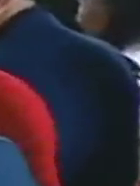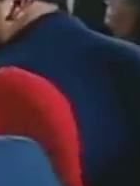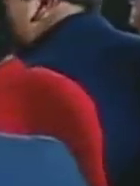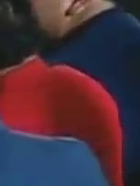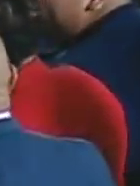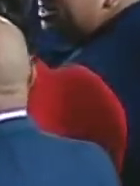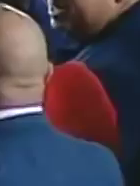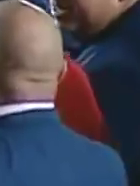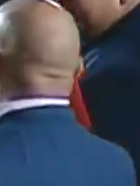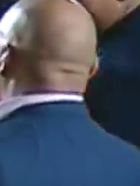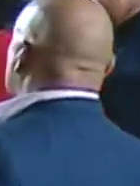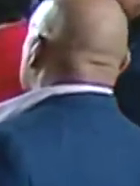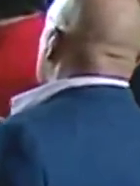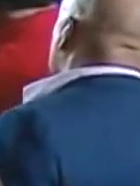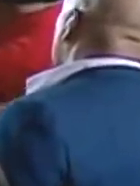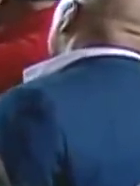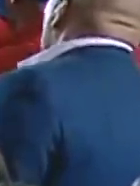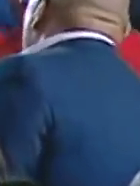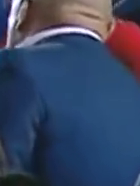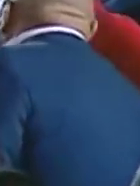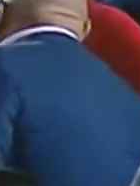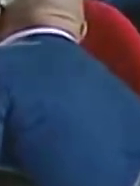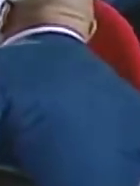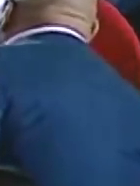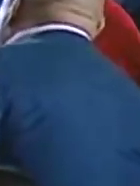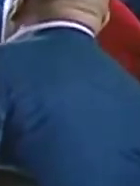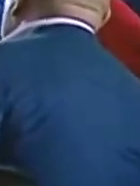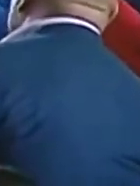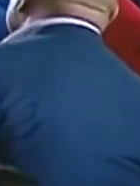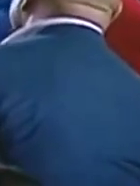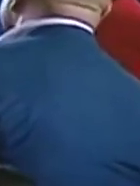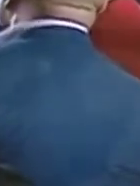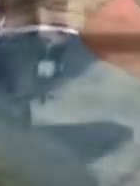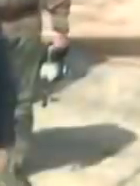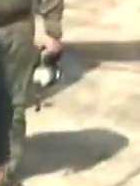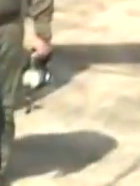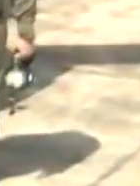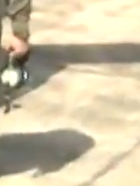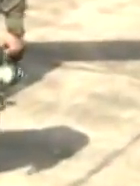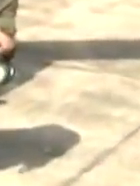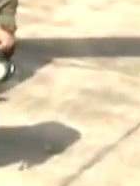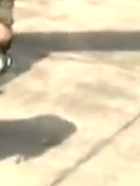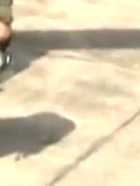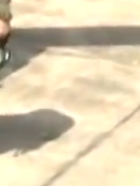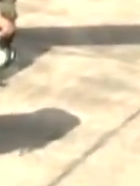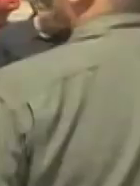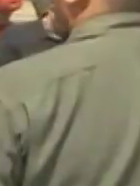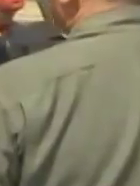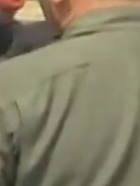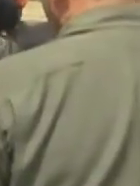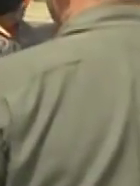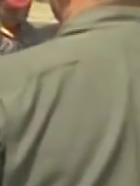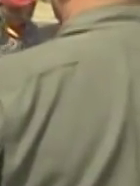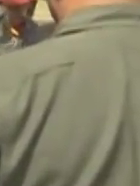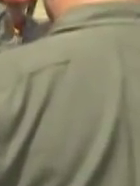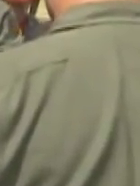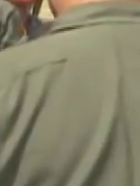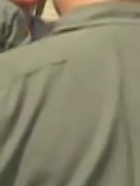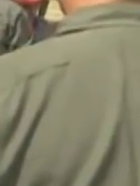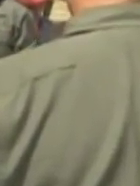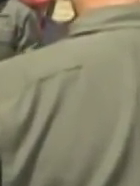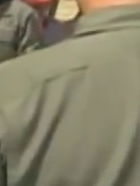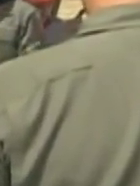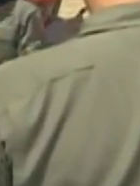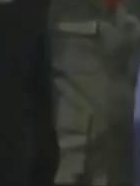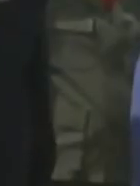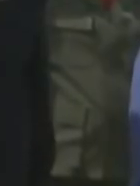al ciudadano Nicolás Maduro Moros, presidente constitucional de la República Bolivariana de Venezuela, comandante en jefe de la